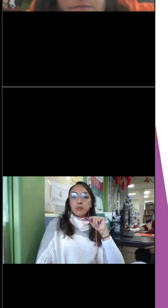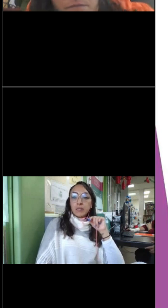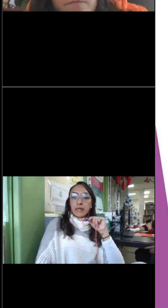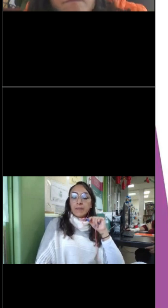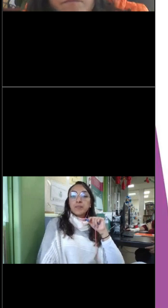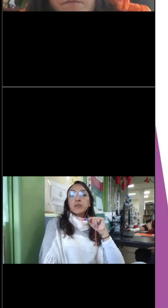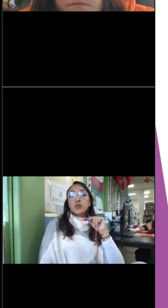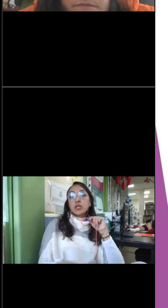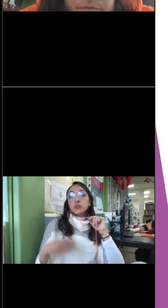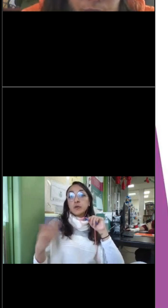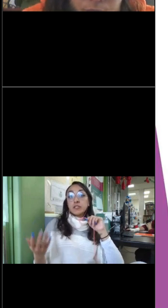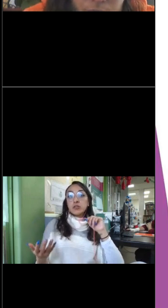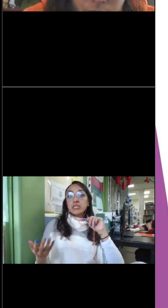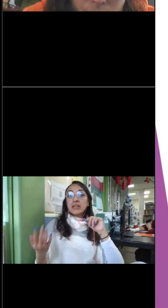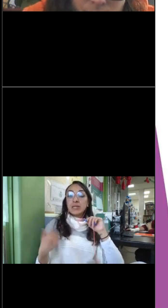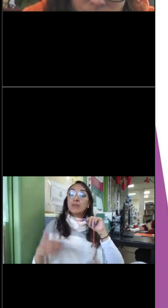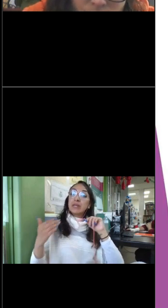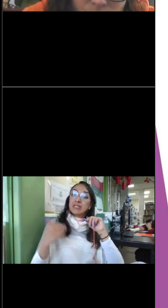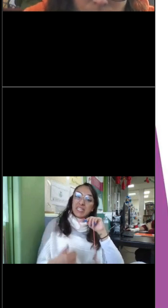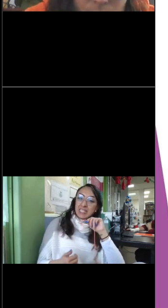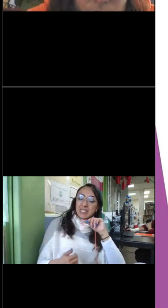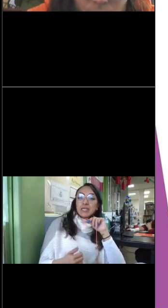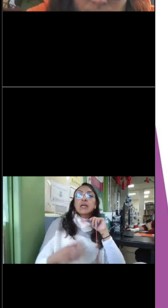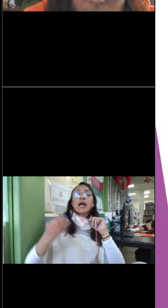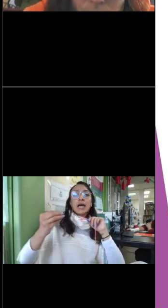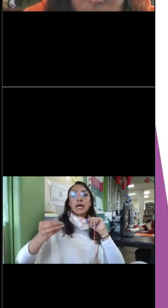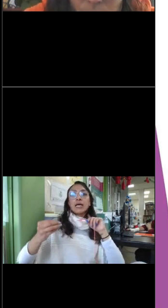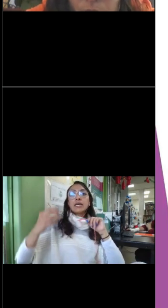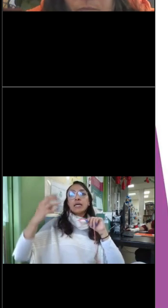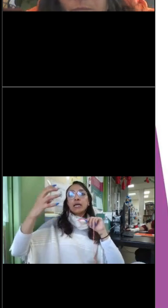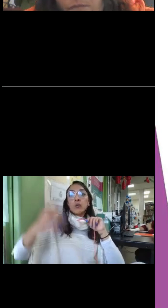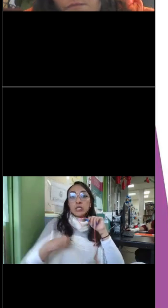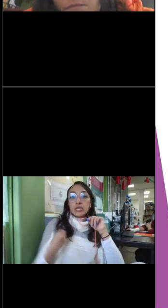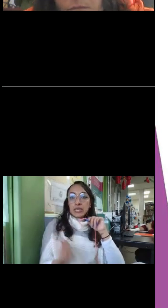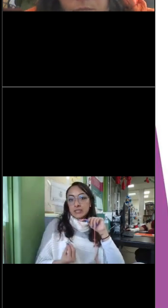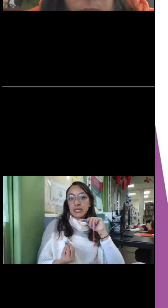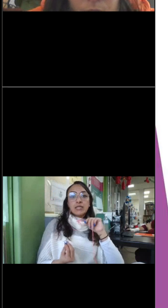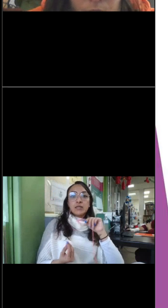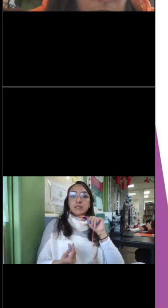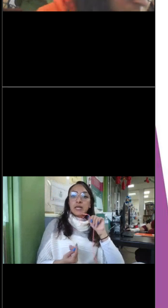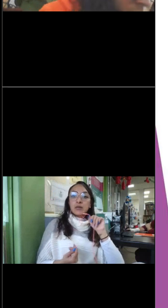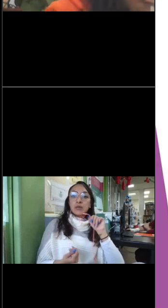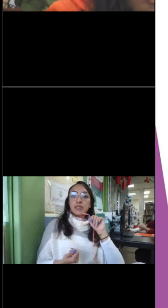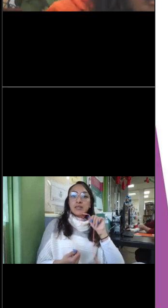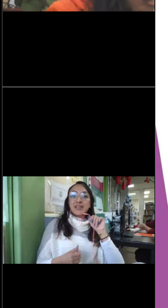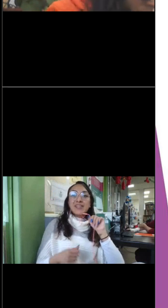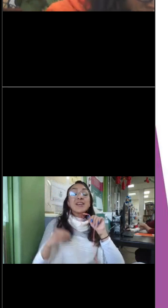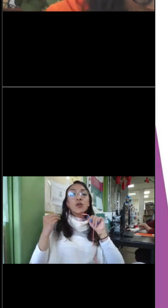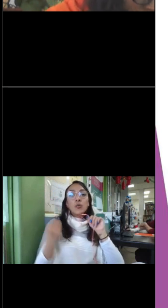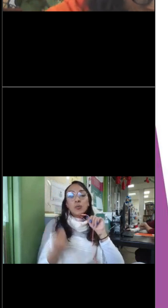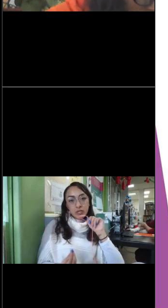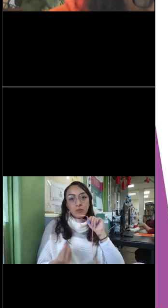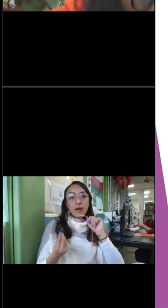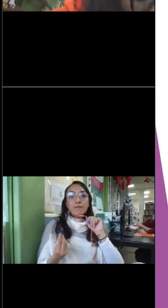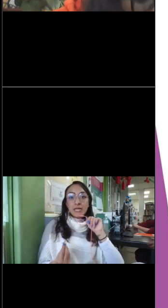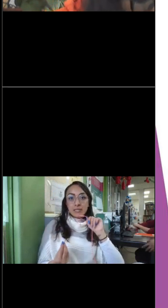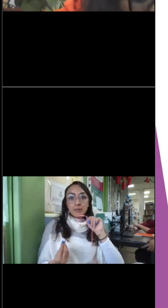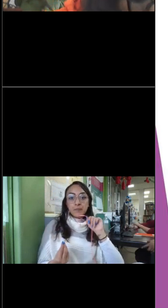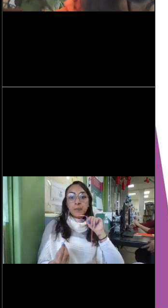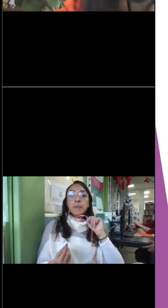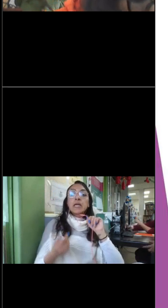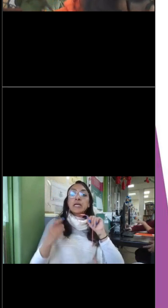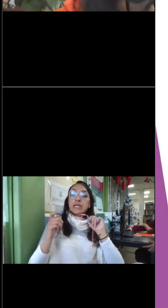de la República, donde los profesores también aprendieran a comunicarse a través de la lengua de señas como idioma